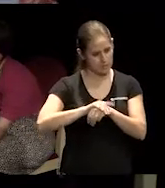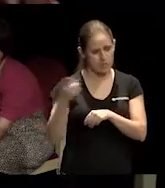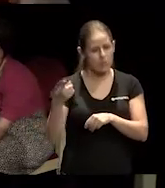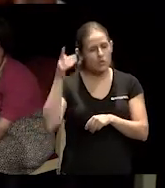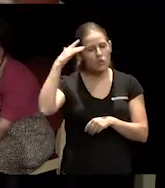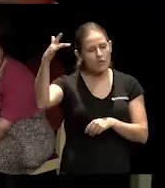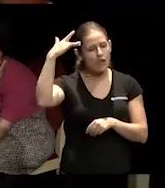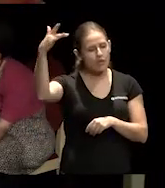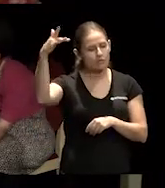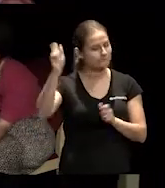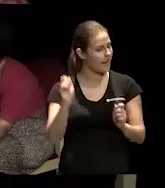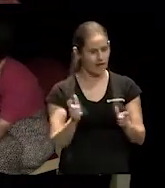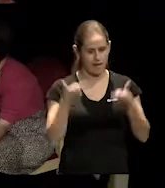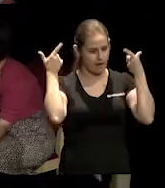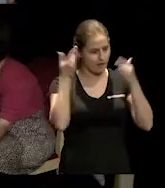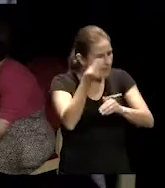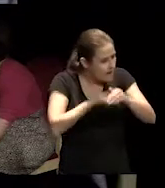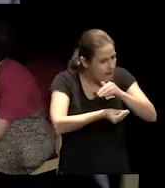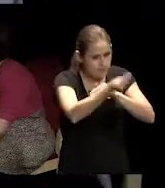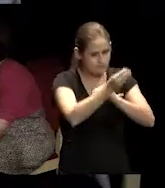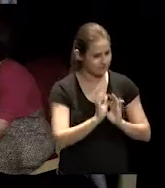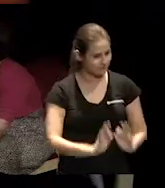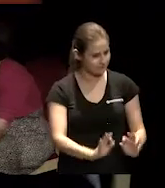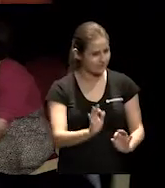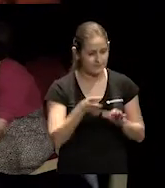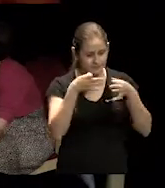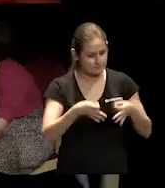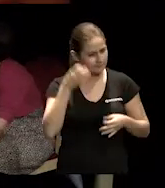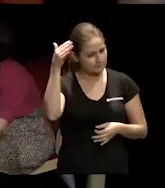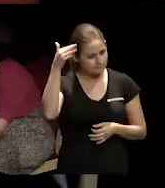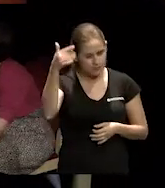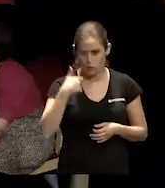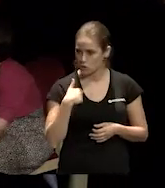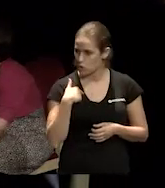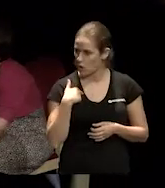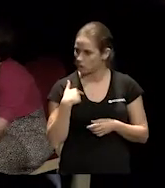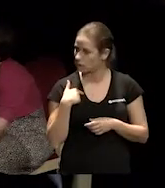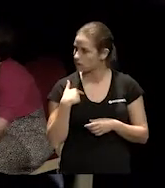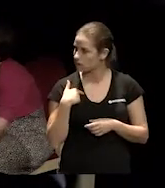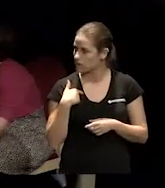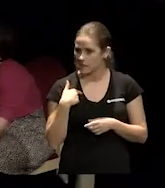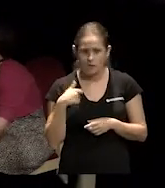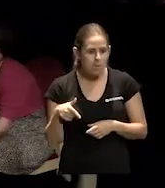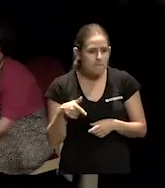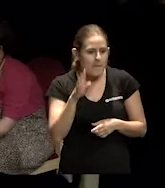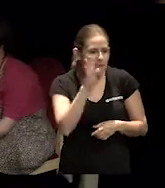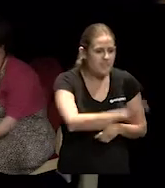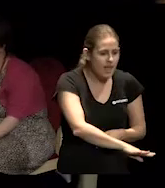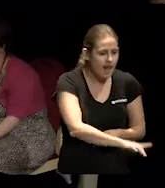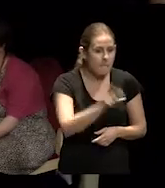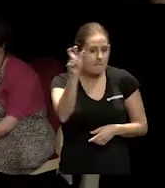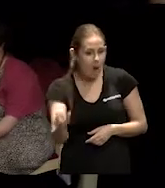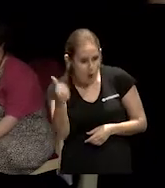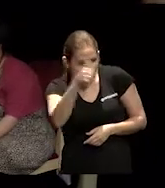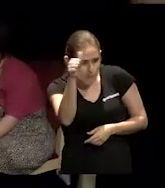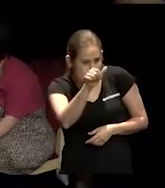nato. Él en ningún momento dudó de Beatrice. De hecho, tuvieron una relación al margen de mí. Yo era completamente invisible para él.